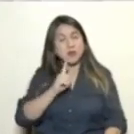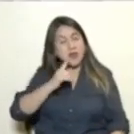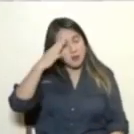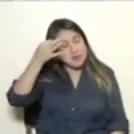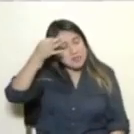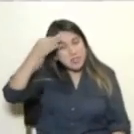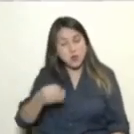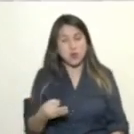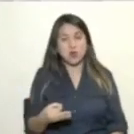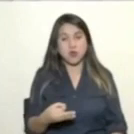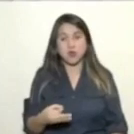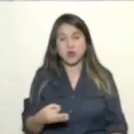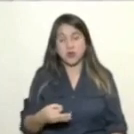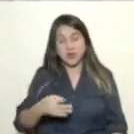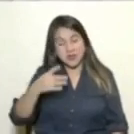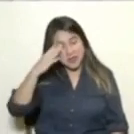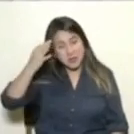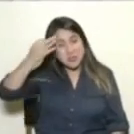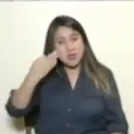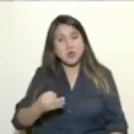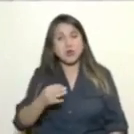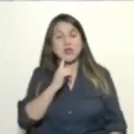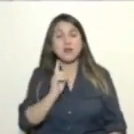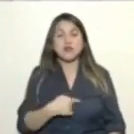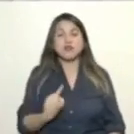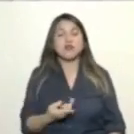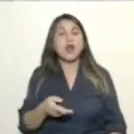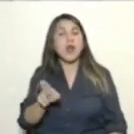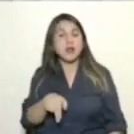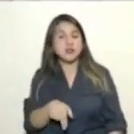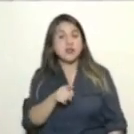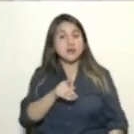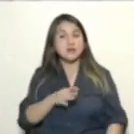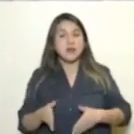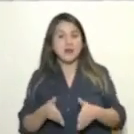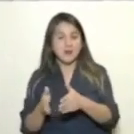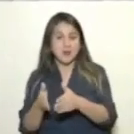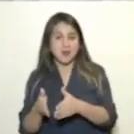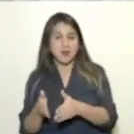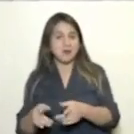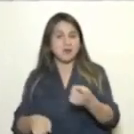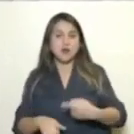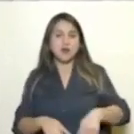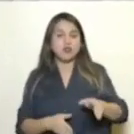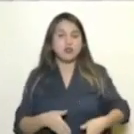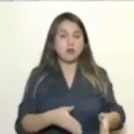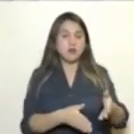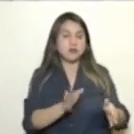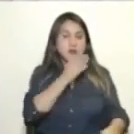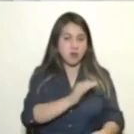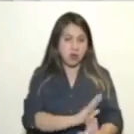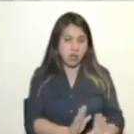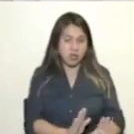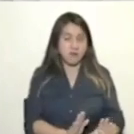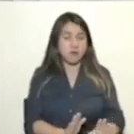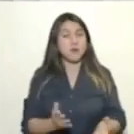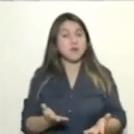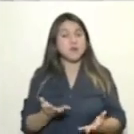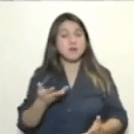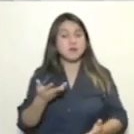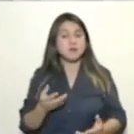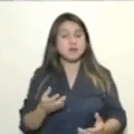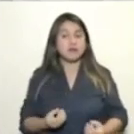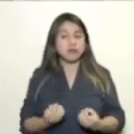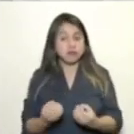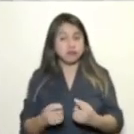convicción que teníamos nosotros la razón y que ese era el camino, que por el otro no había. Entonces, claro, cuando se produjo lo